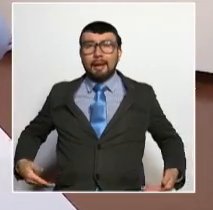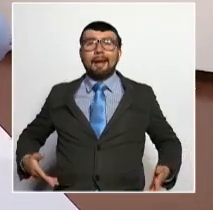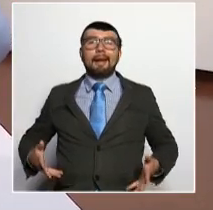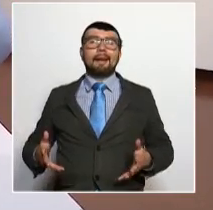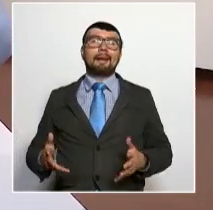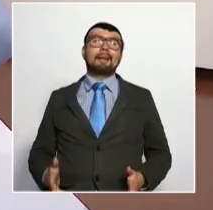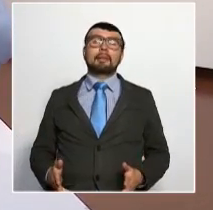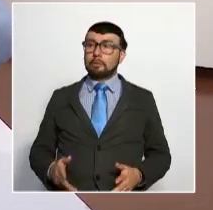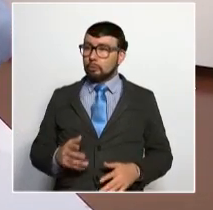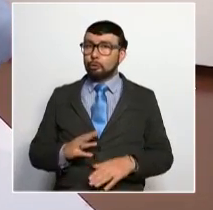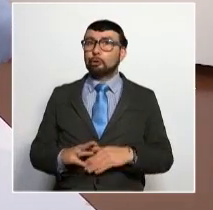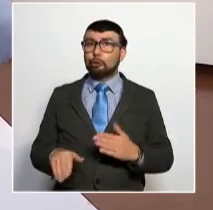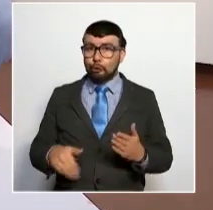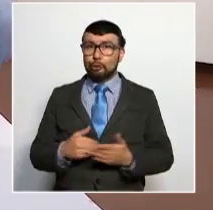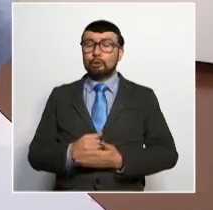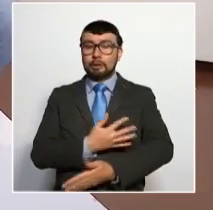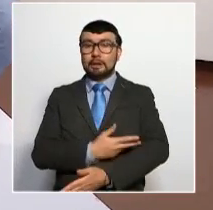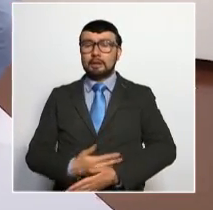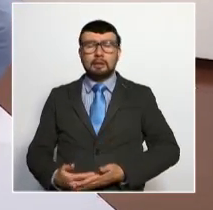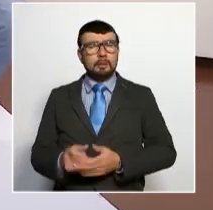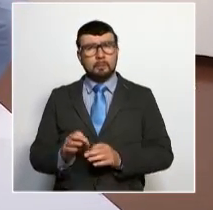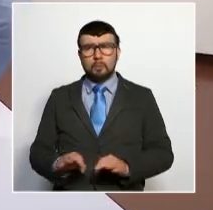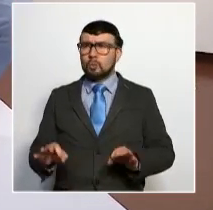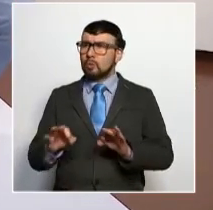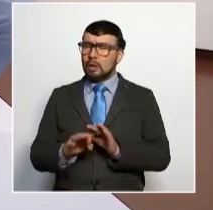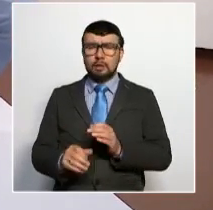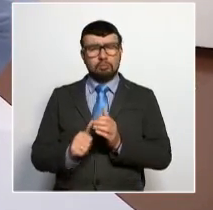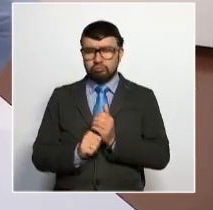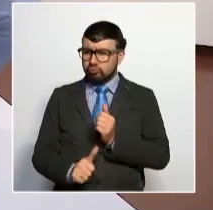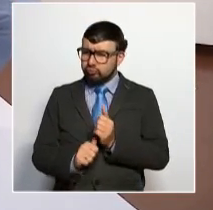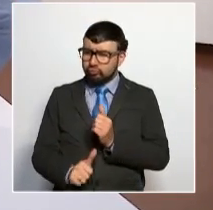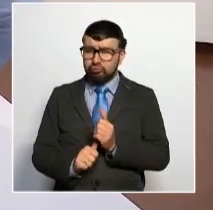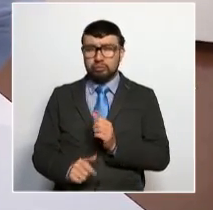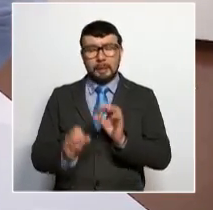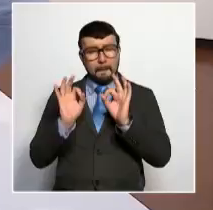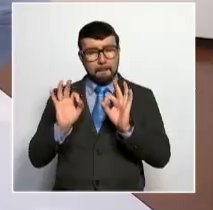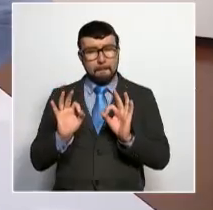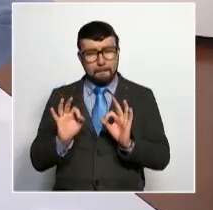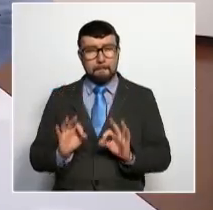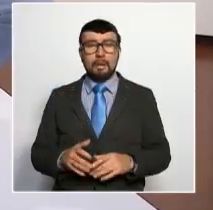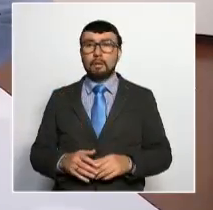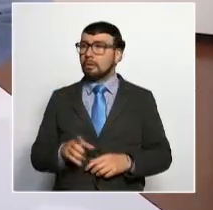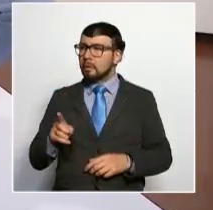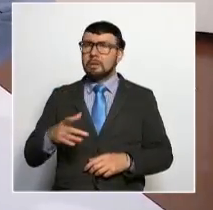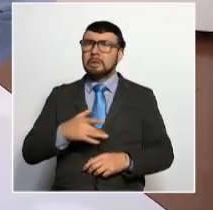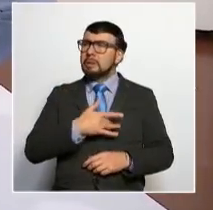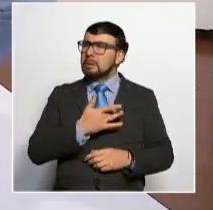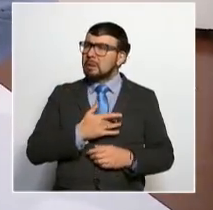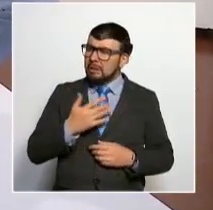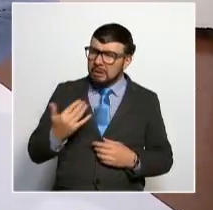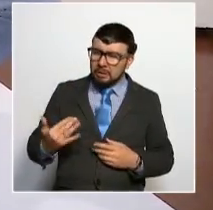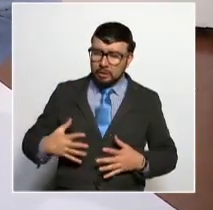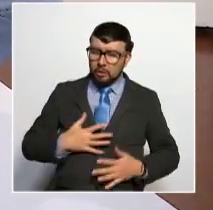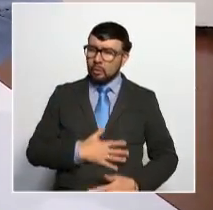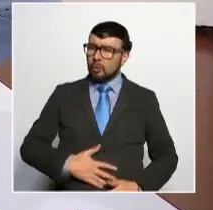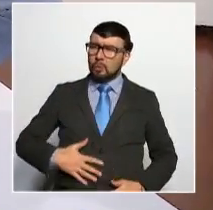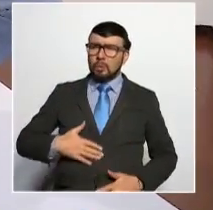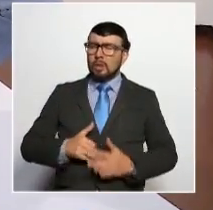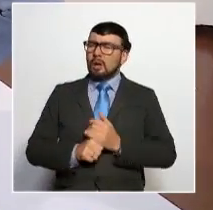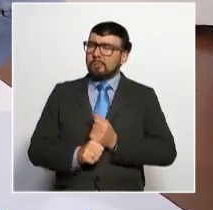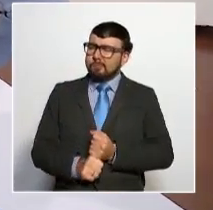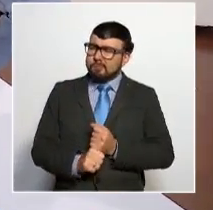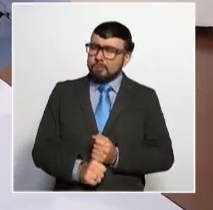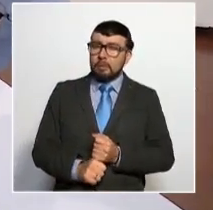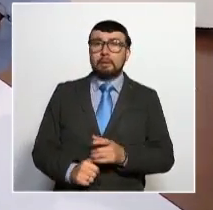es importante que podamos hacer tratamientos integrales, no solamente de lo que están sintiendo a nivel del estreñimiento,